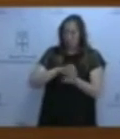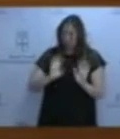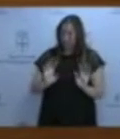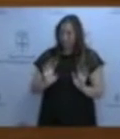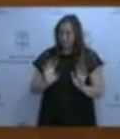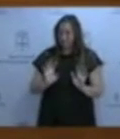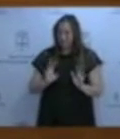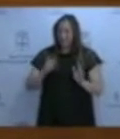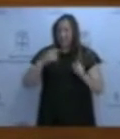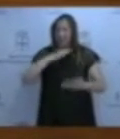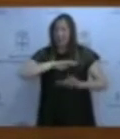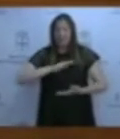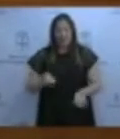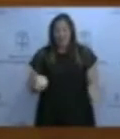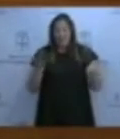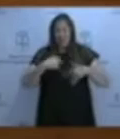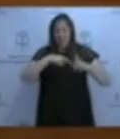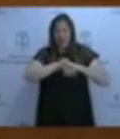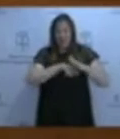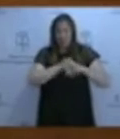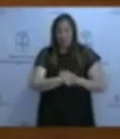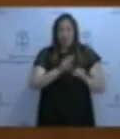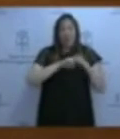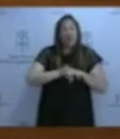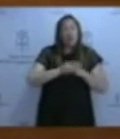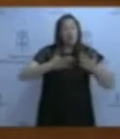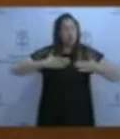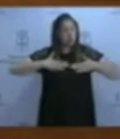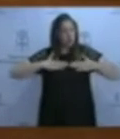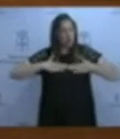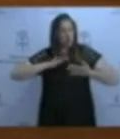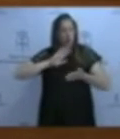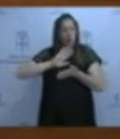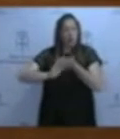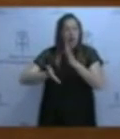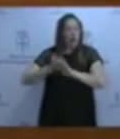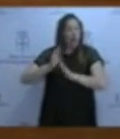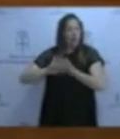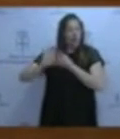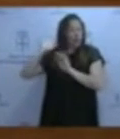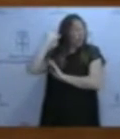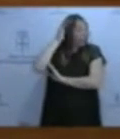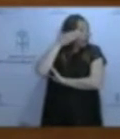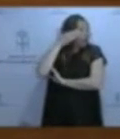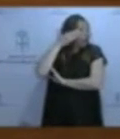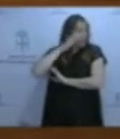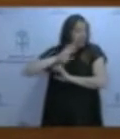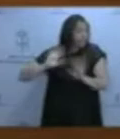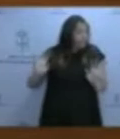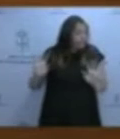incapacidad de gestionar eficientemente los nuestros recursos, llavarse les manes y mirar para otro lado, o tapar la cara con les